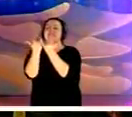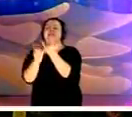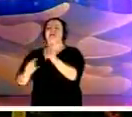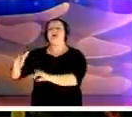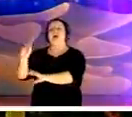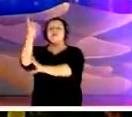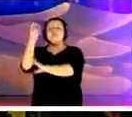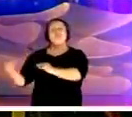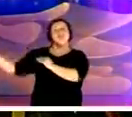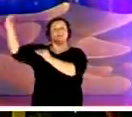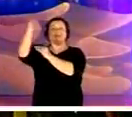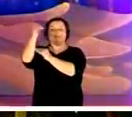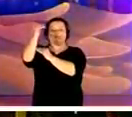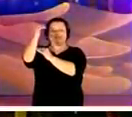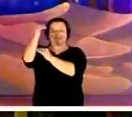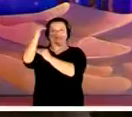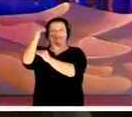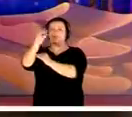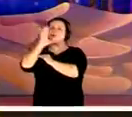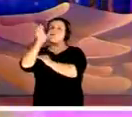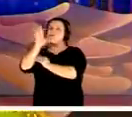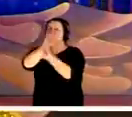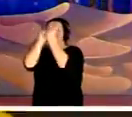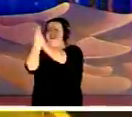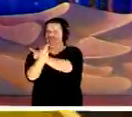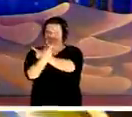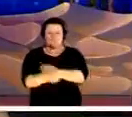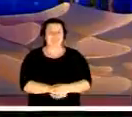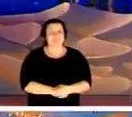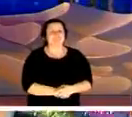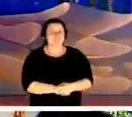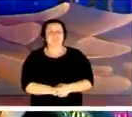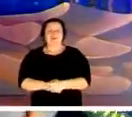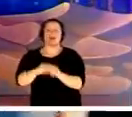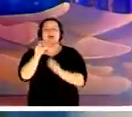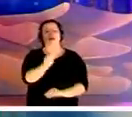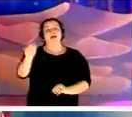a primera va a subir.